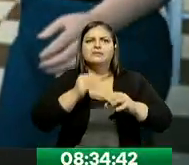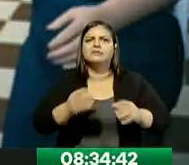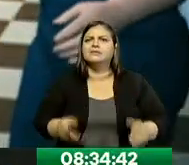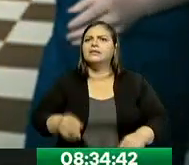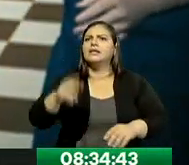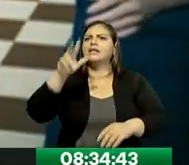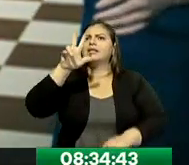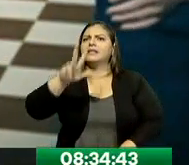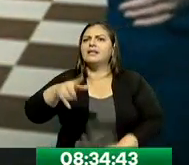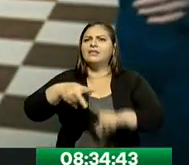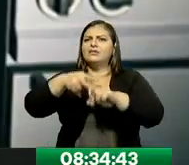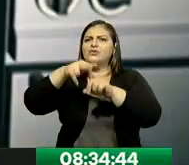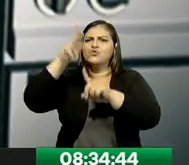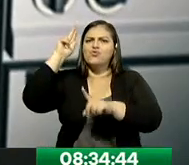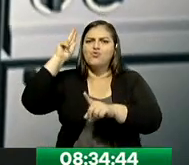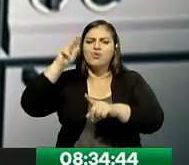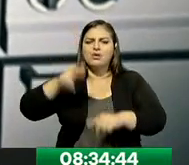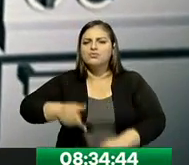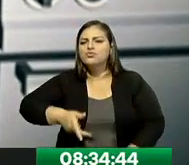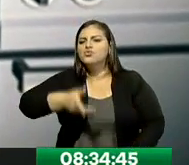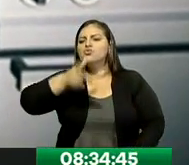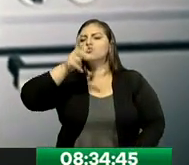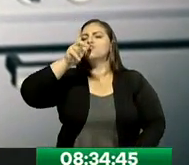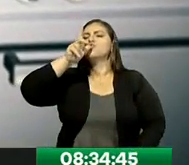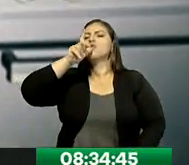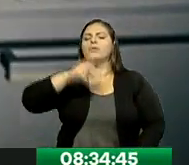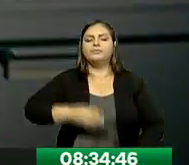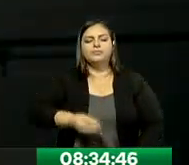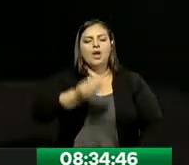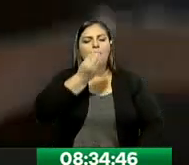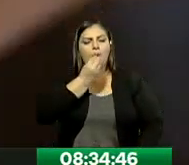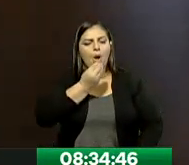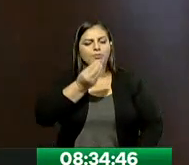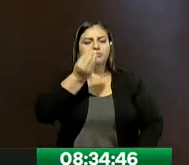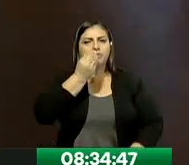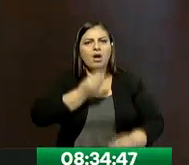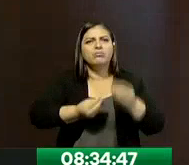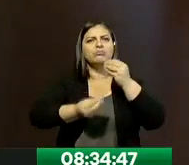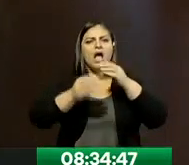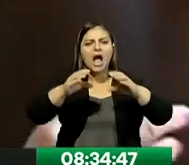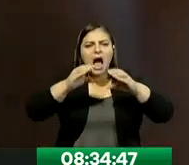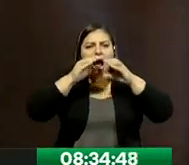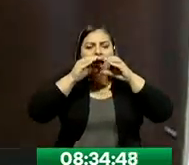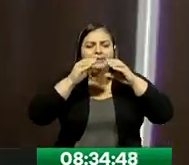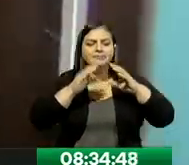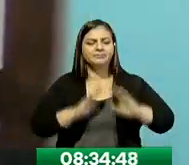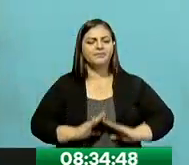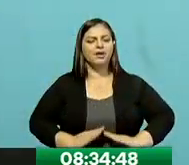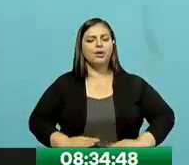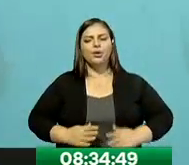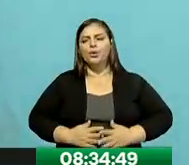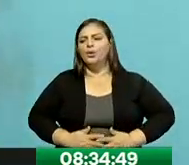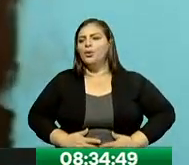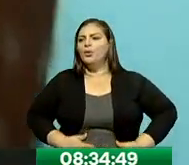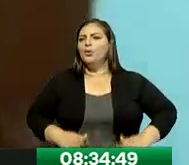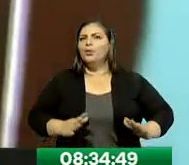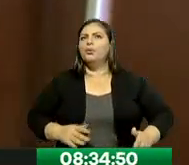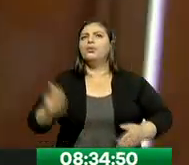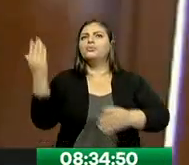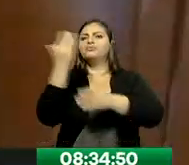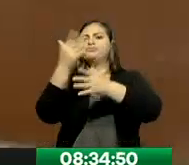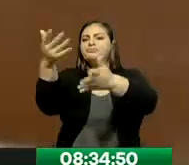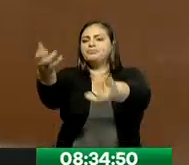se ha sentado ahí a comer. Entonces, una vez que se ha sentado a comer ahí, que ya sacó un televisor, llamaron a la policía, sí, llamaron a la